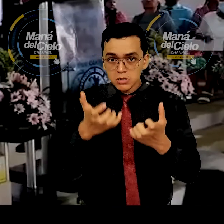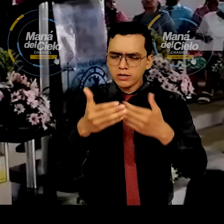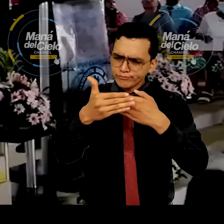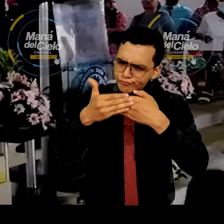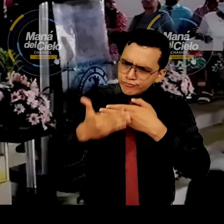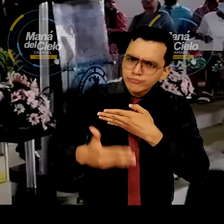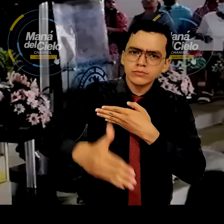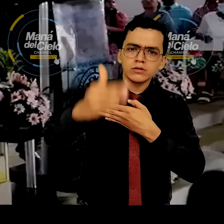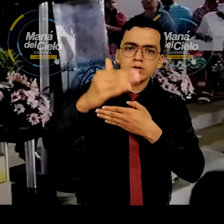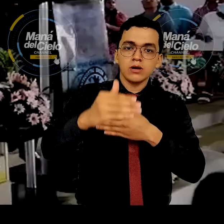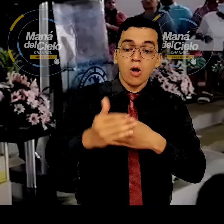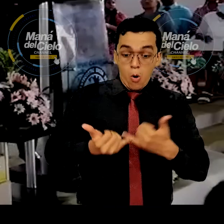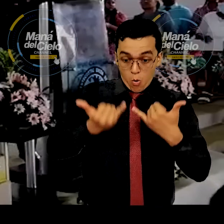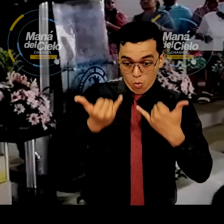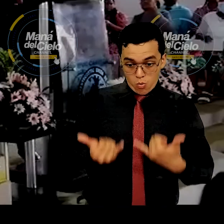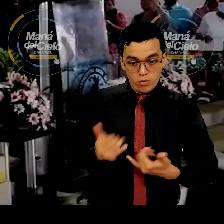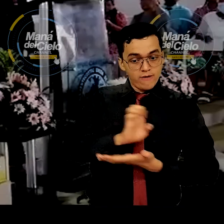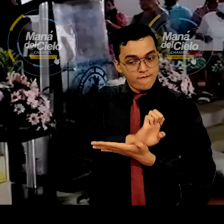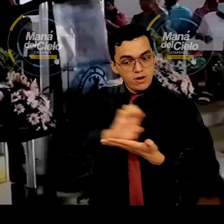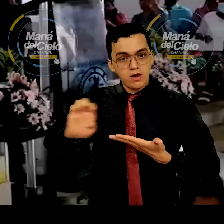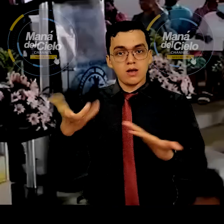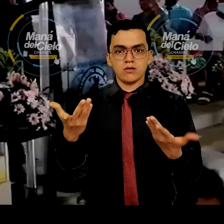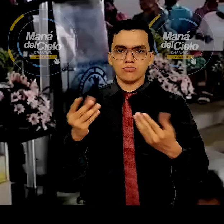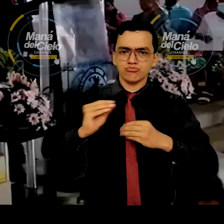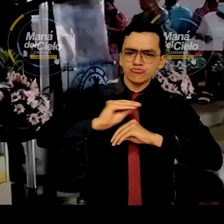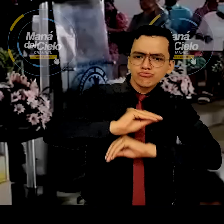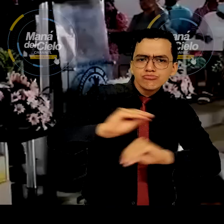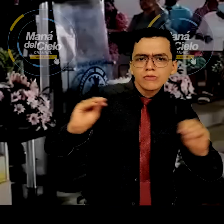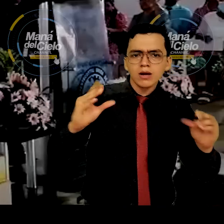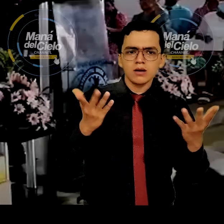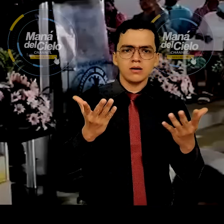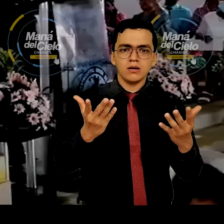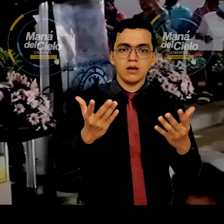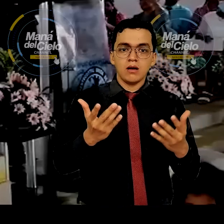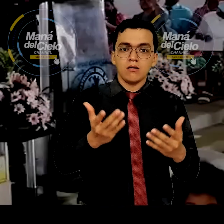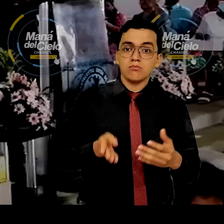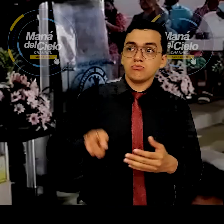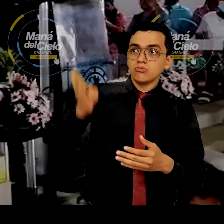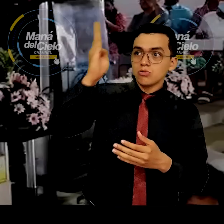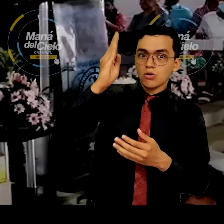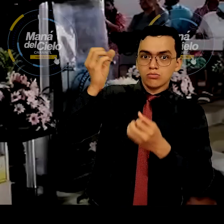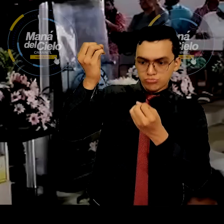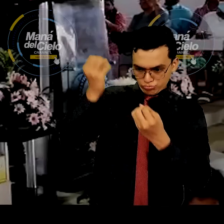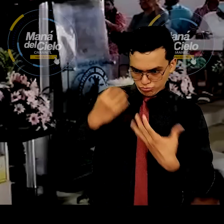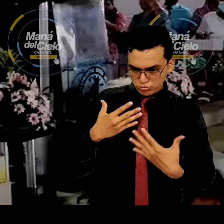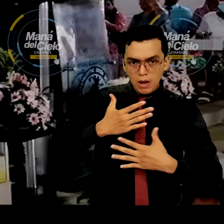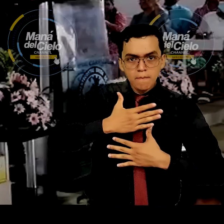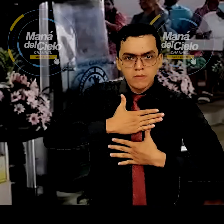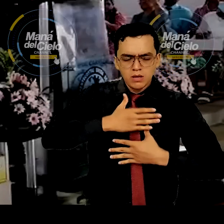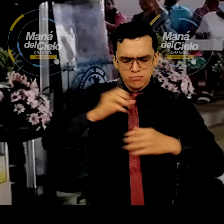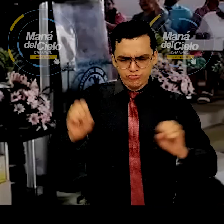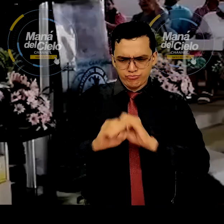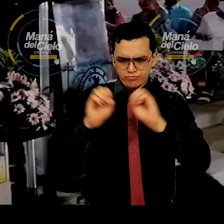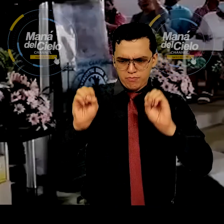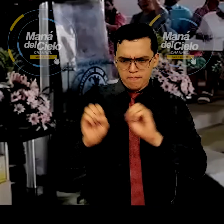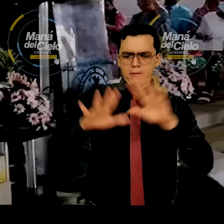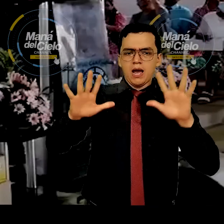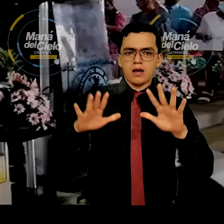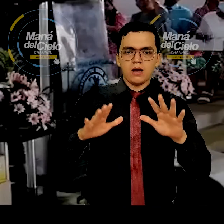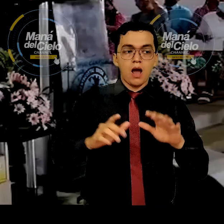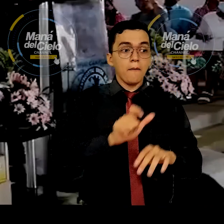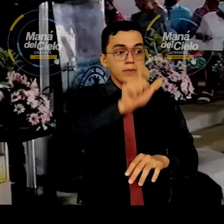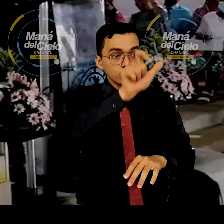denle duro, evangelice, cuénteselo a alguien, porque esto no creció solo.